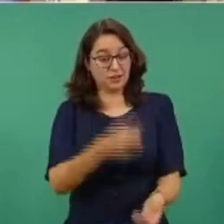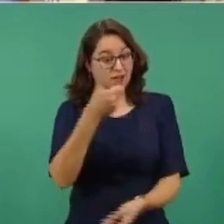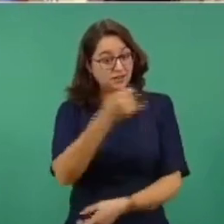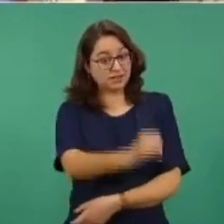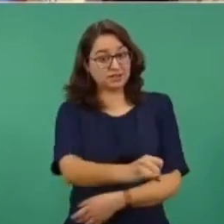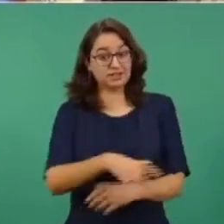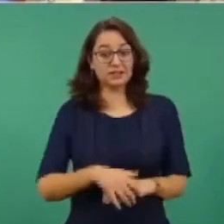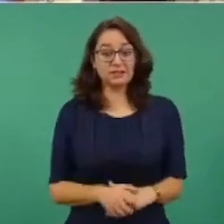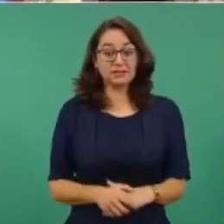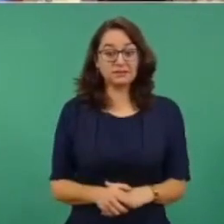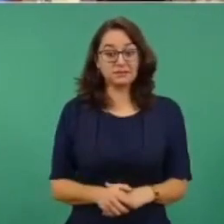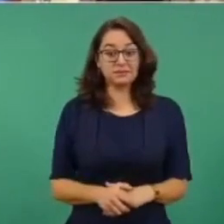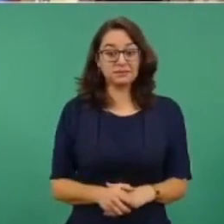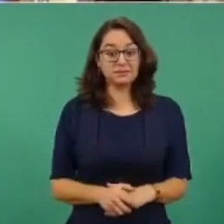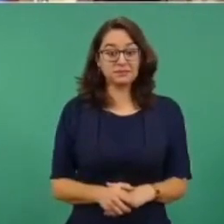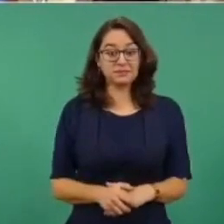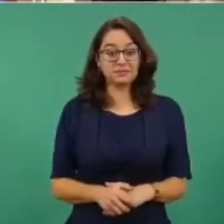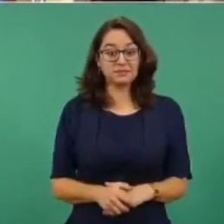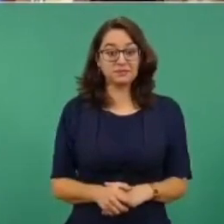Y se abandonó,